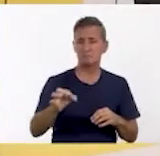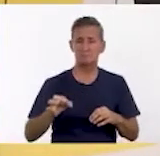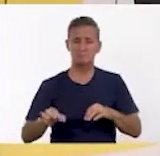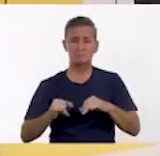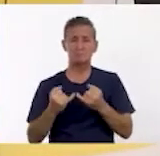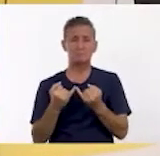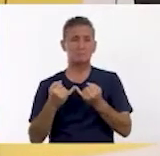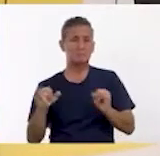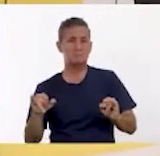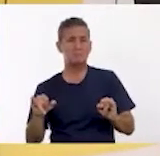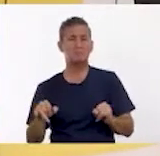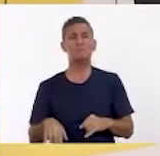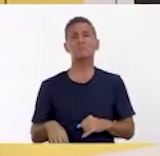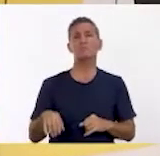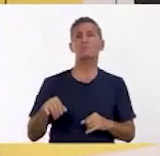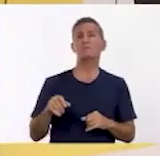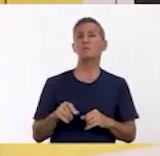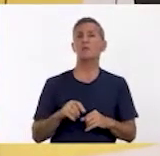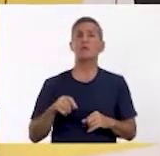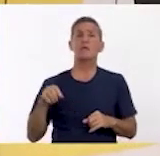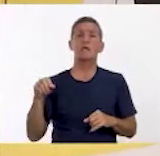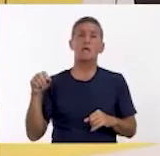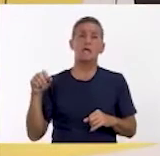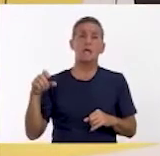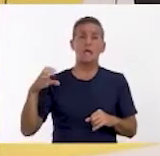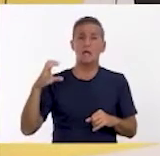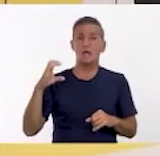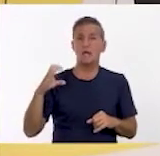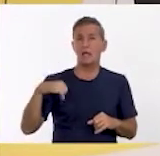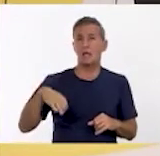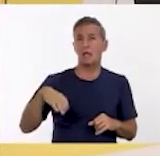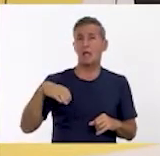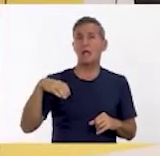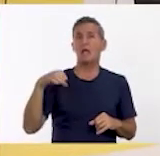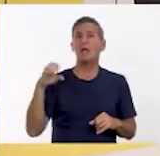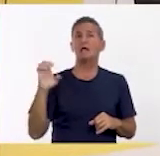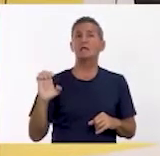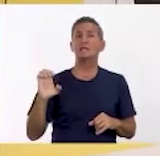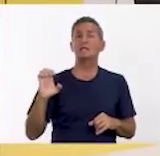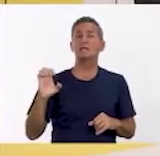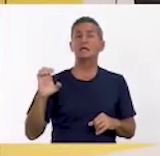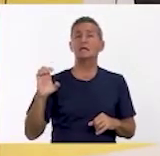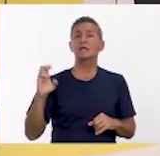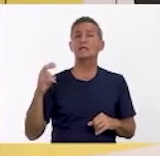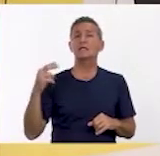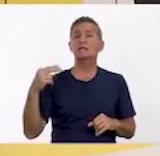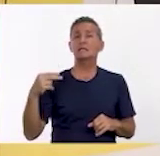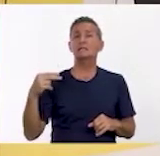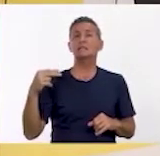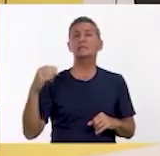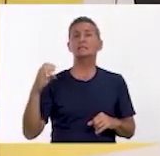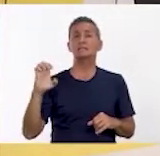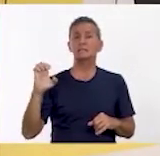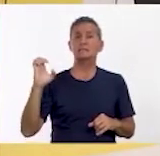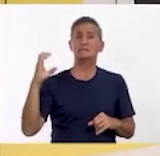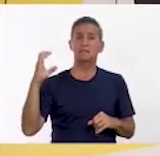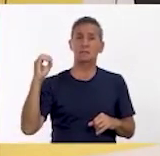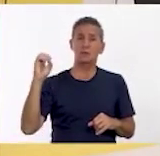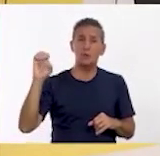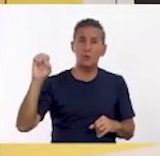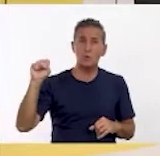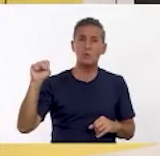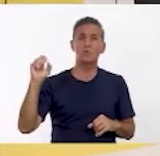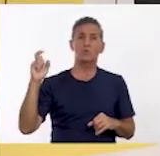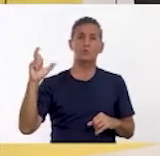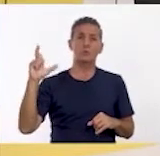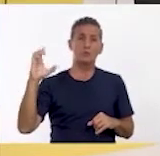repúblicas independientes. Yugoslavia tuvo también otros nombres. Checoslovaquia ya no va a tener ese nombre, pero además cambian de